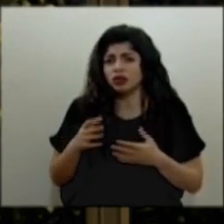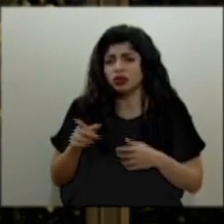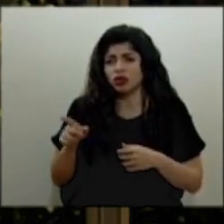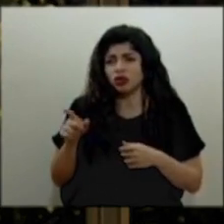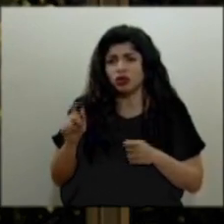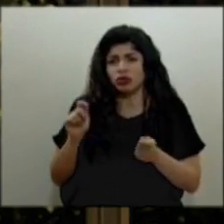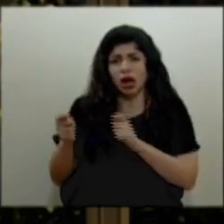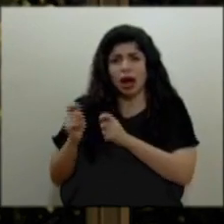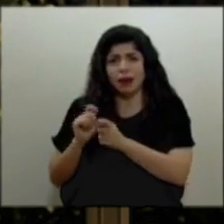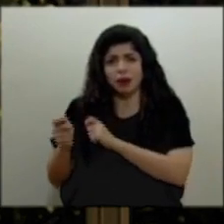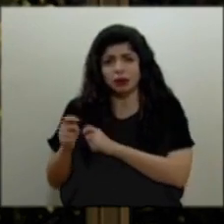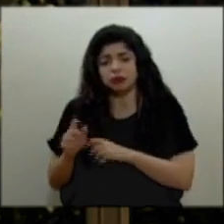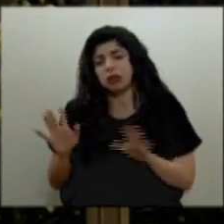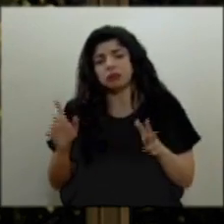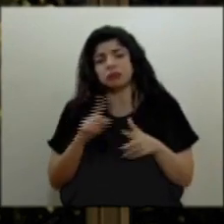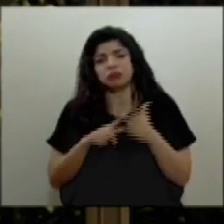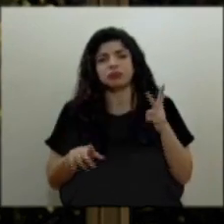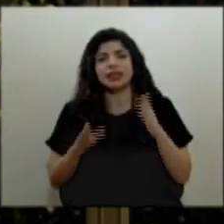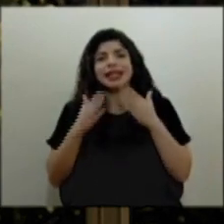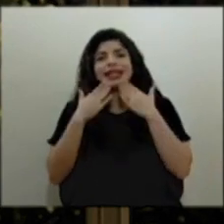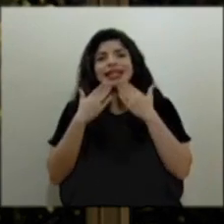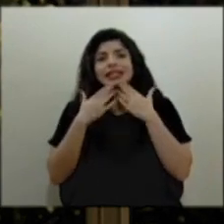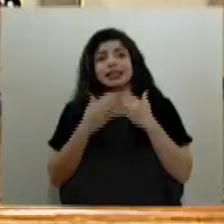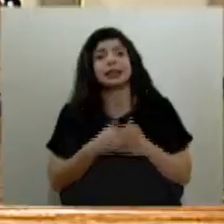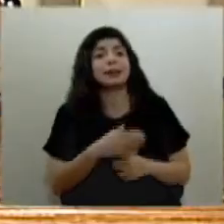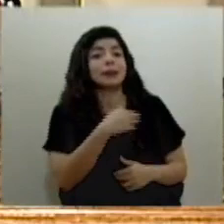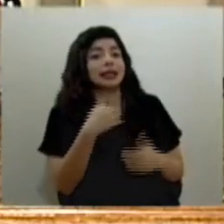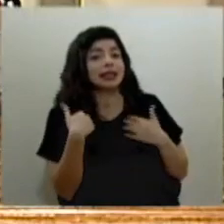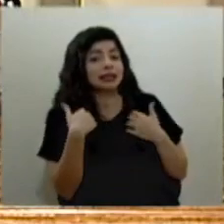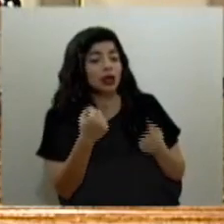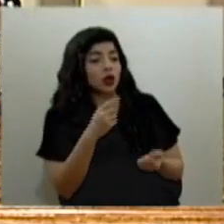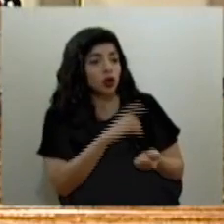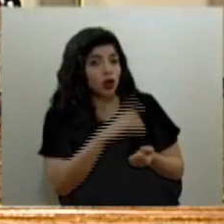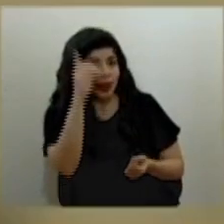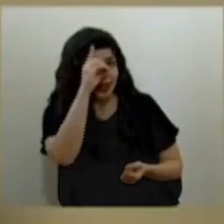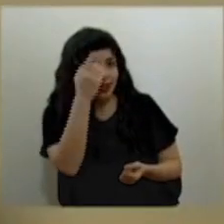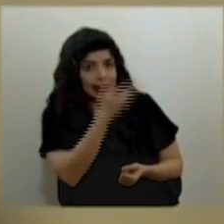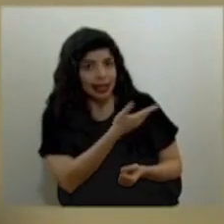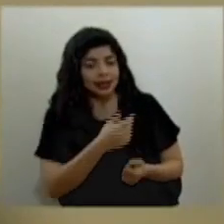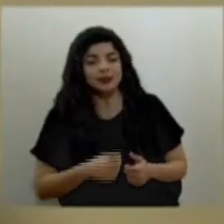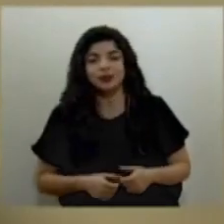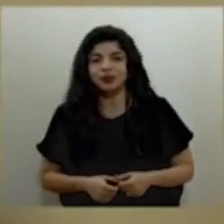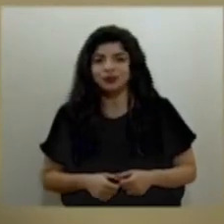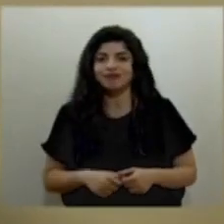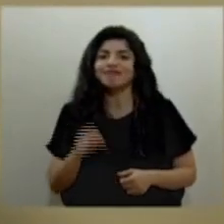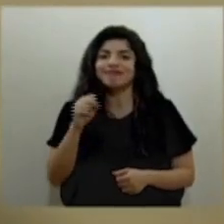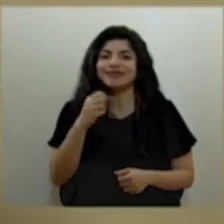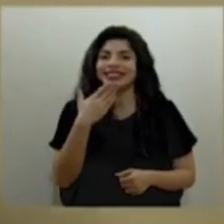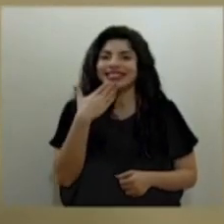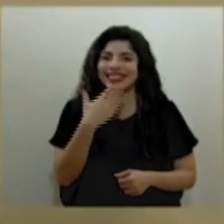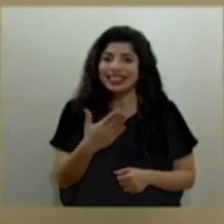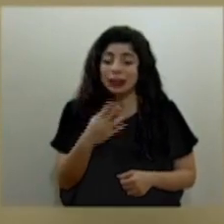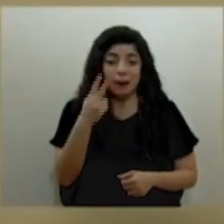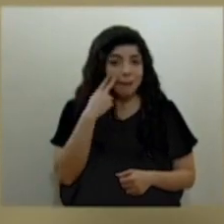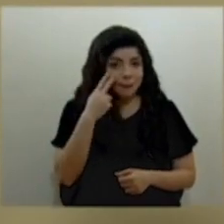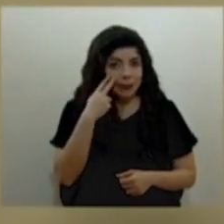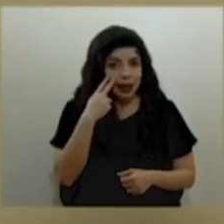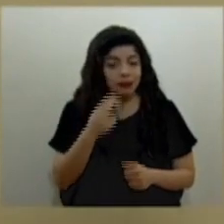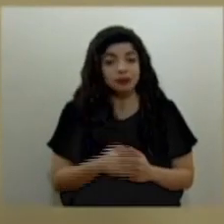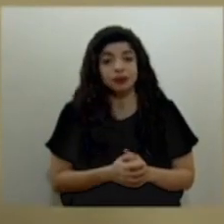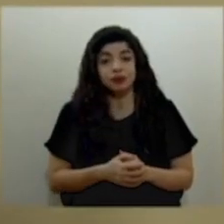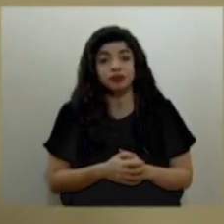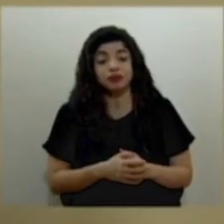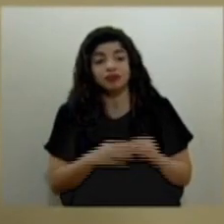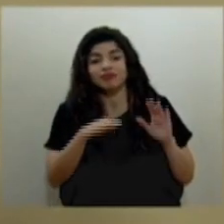movimientos. Eso sería. Gracias. Ministro de Salud, el doctor Daniel Salas. Sí, muchas gracias. Vea, la